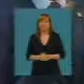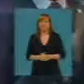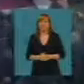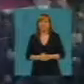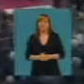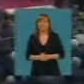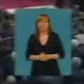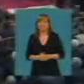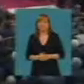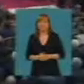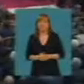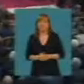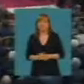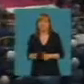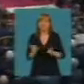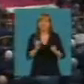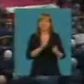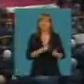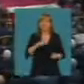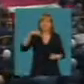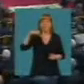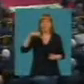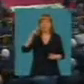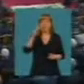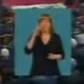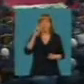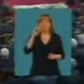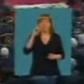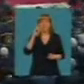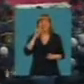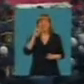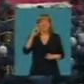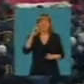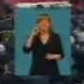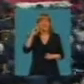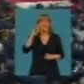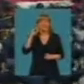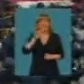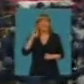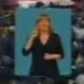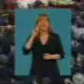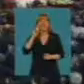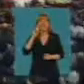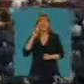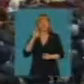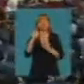Doctor Arturo Antonio Puricelli, Ministro de Defensa.